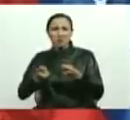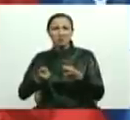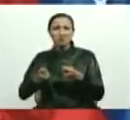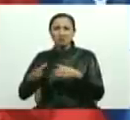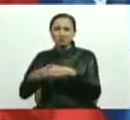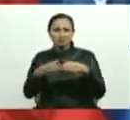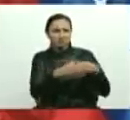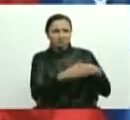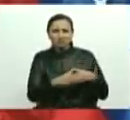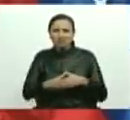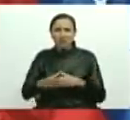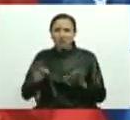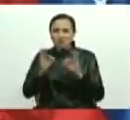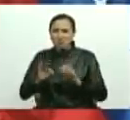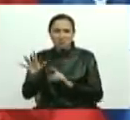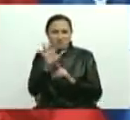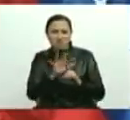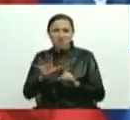mediática, en tanto